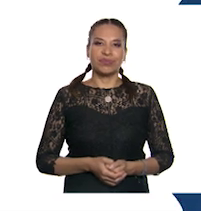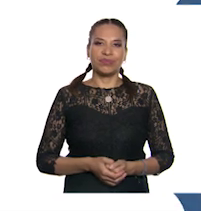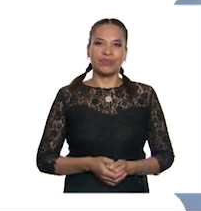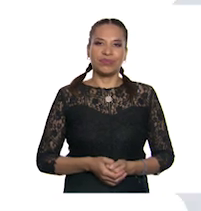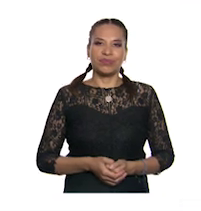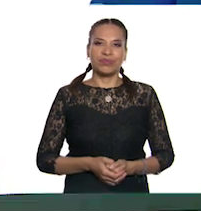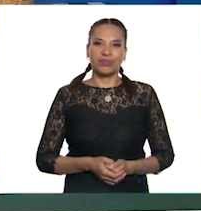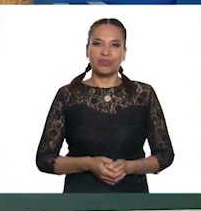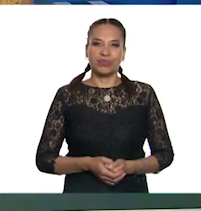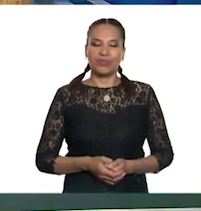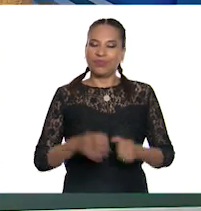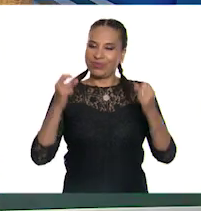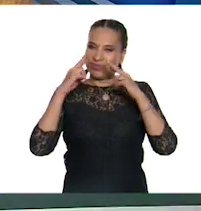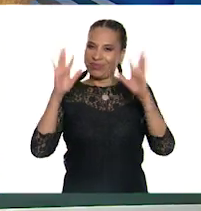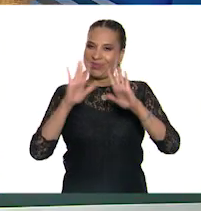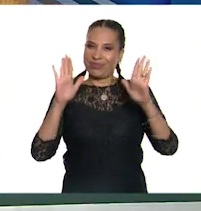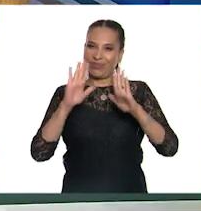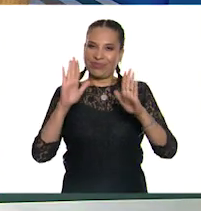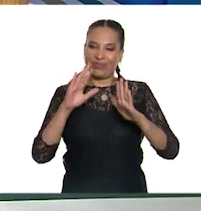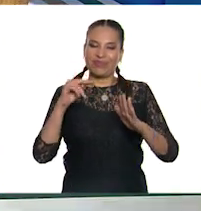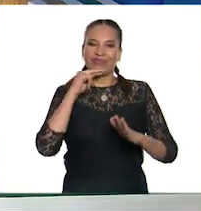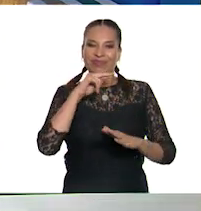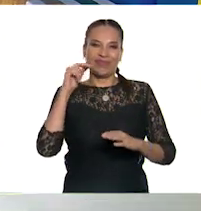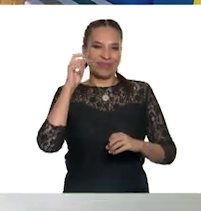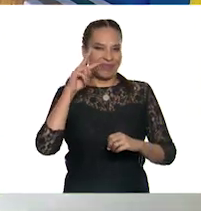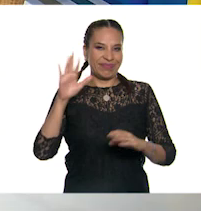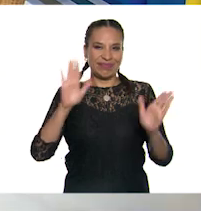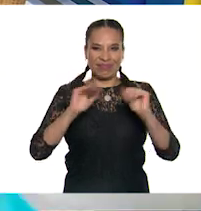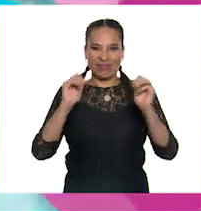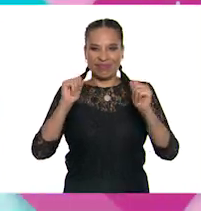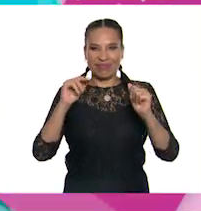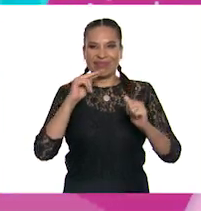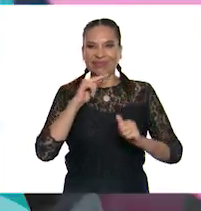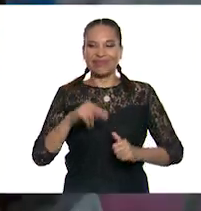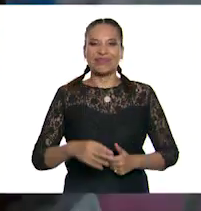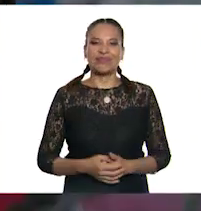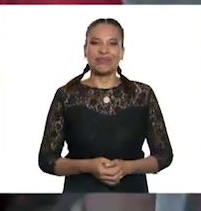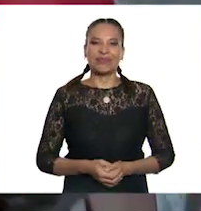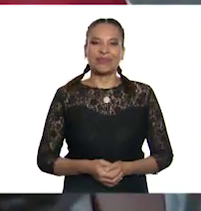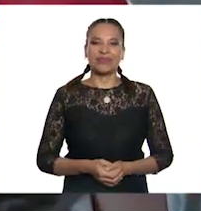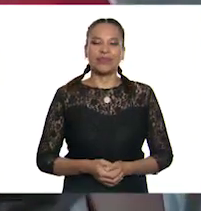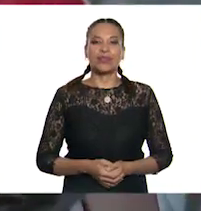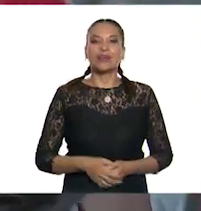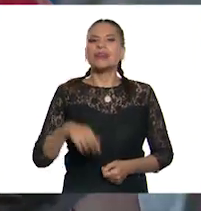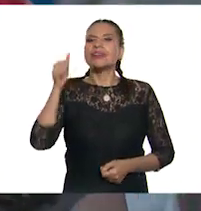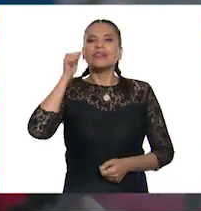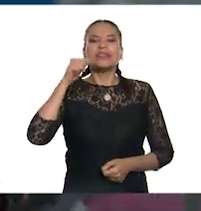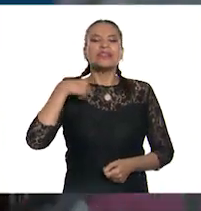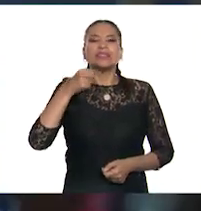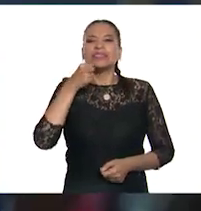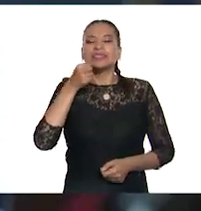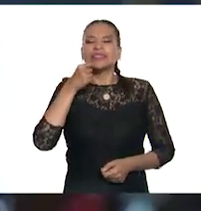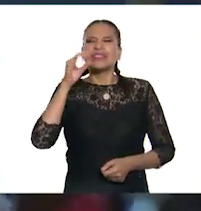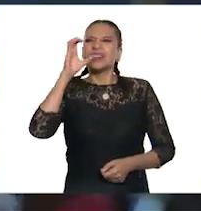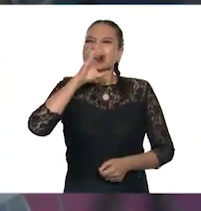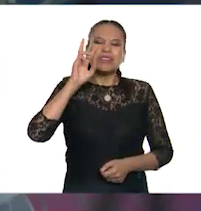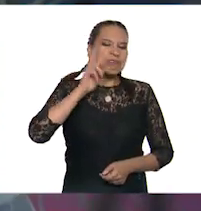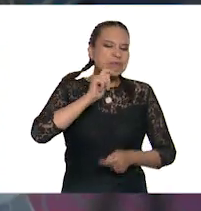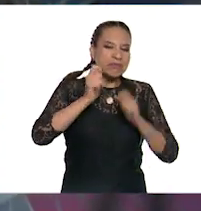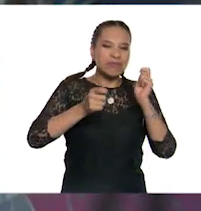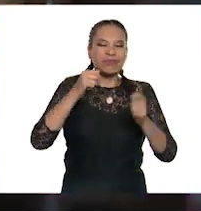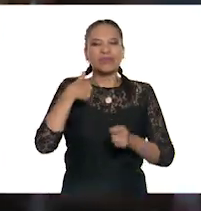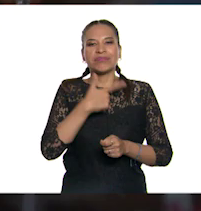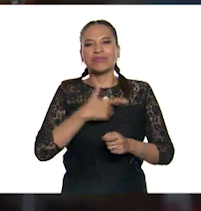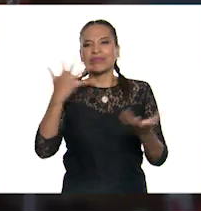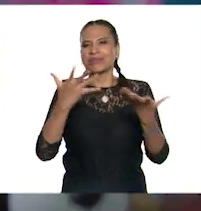aprendeencasa.sep.gov.mx. Nos vemos. Adiós, hasta la próxima. Nos vemos. Hasta la próxima. Siempre fui una niña muy curiosa y me